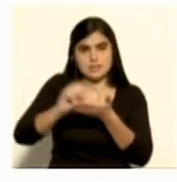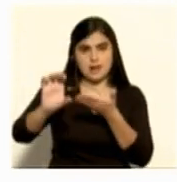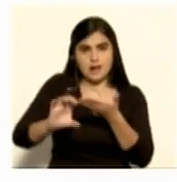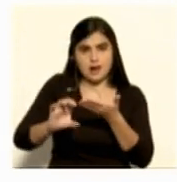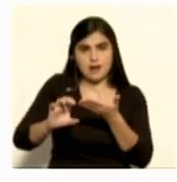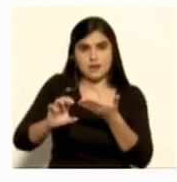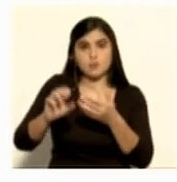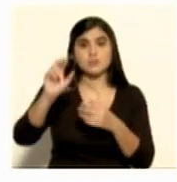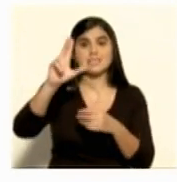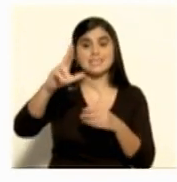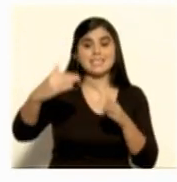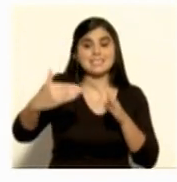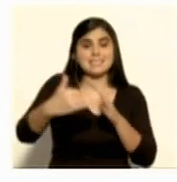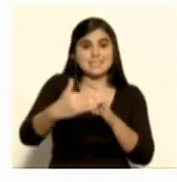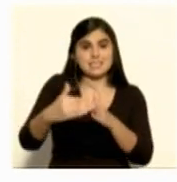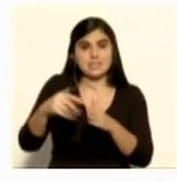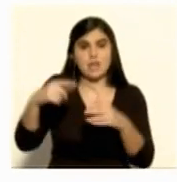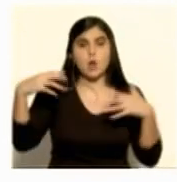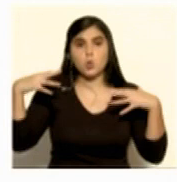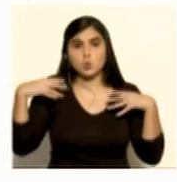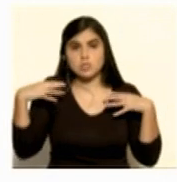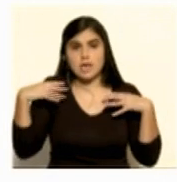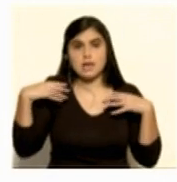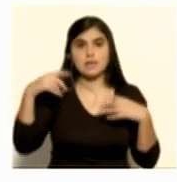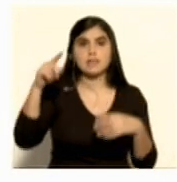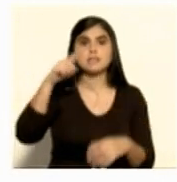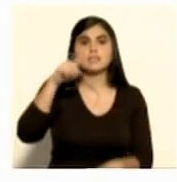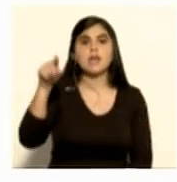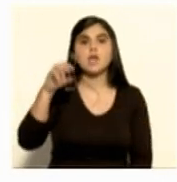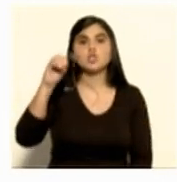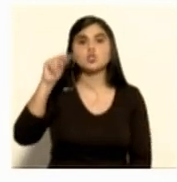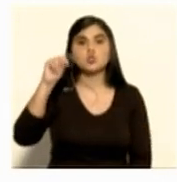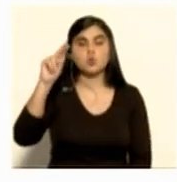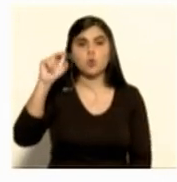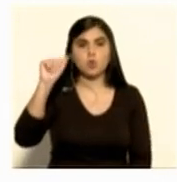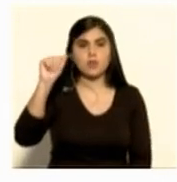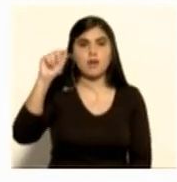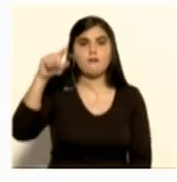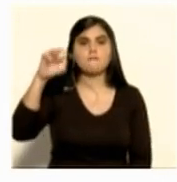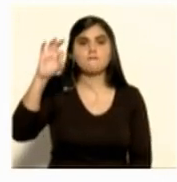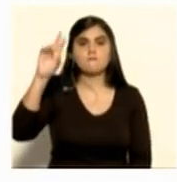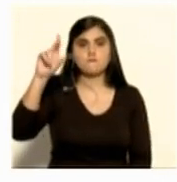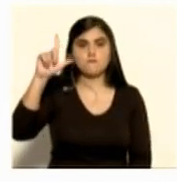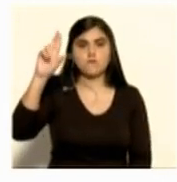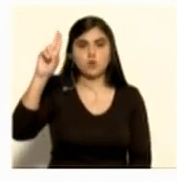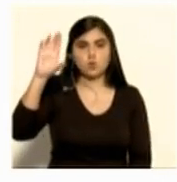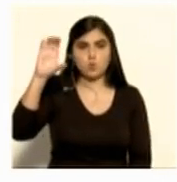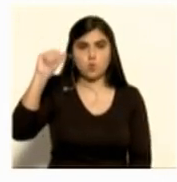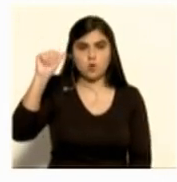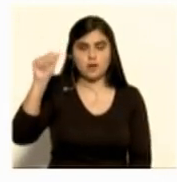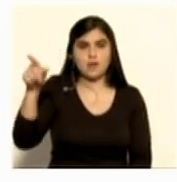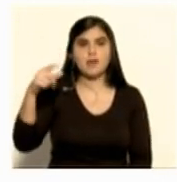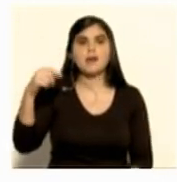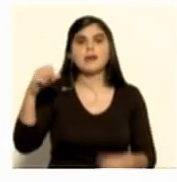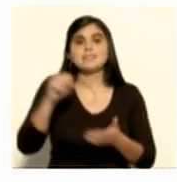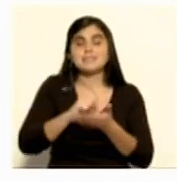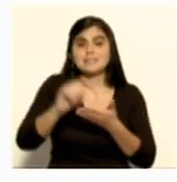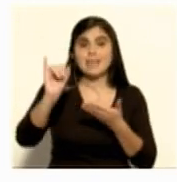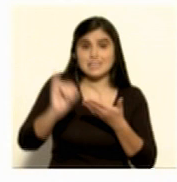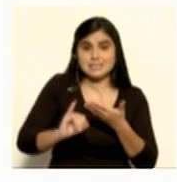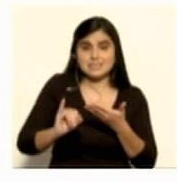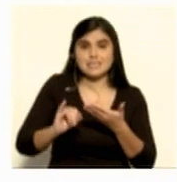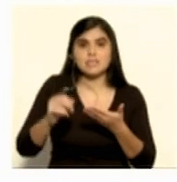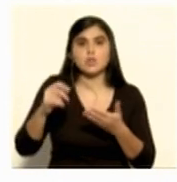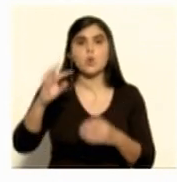Tres Esquinas, Los Ángeles, Zona Fluca, La Perla, San Isidro, El Tanque,